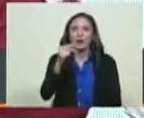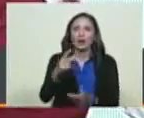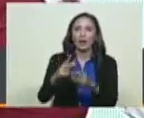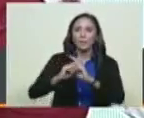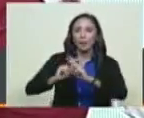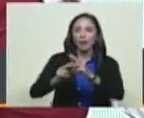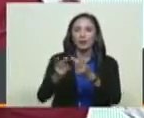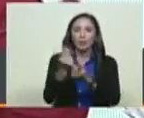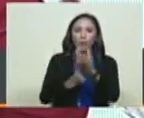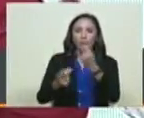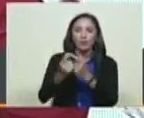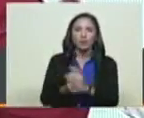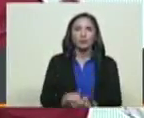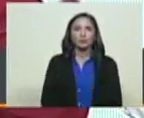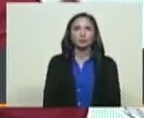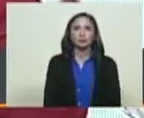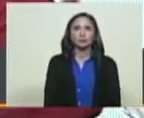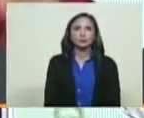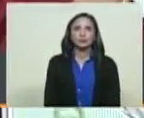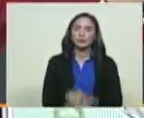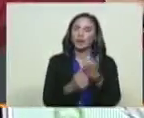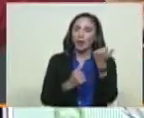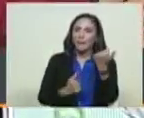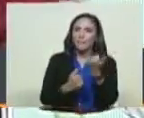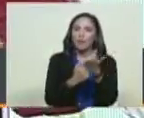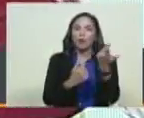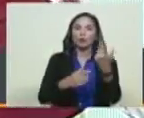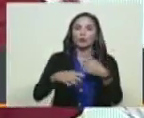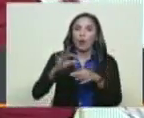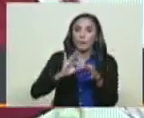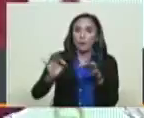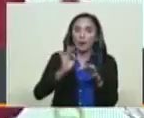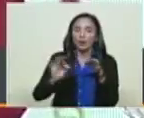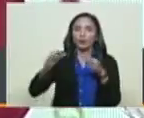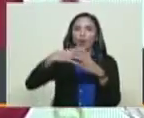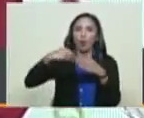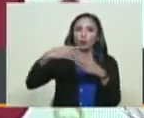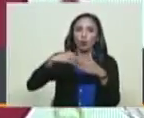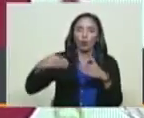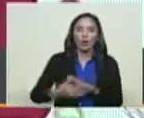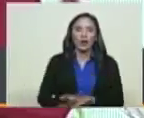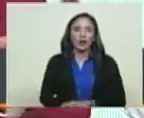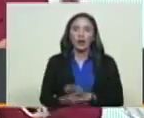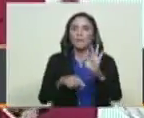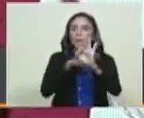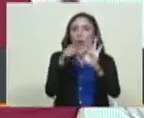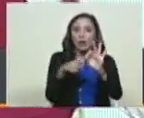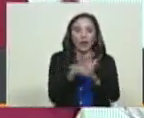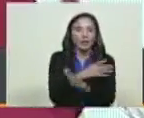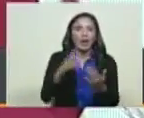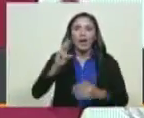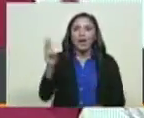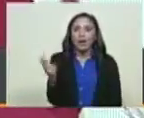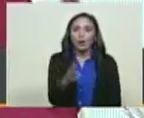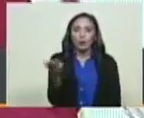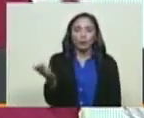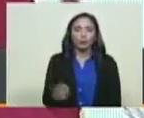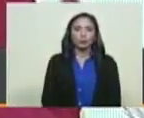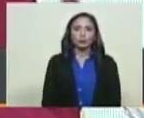para créditos y apoyo en petro en dólares en yuanes en euros